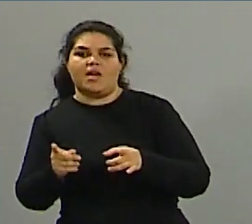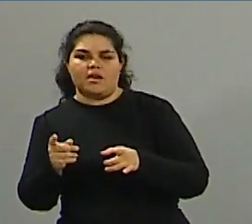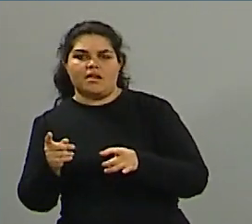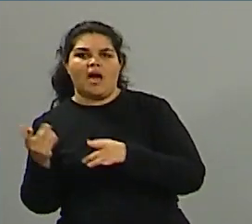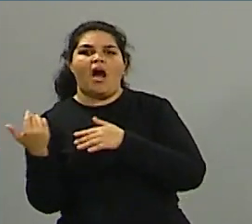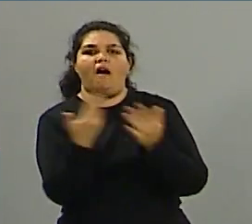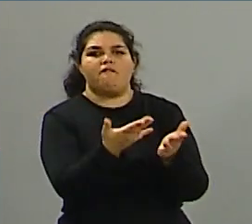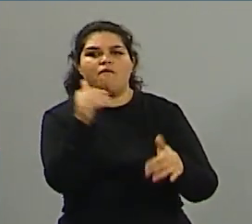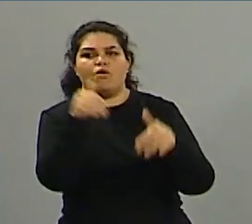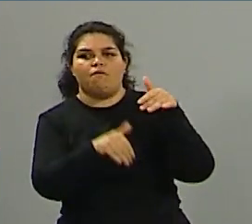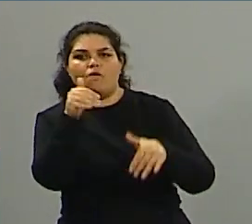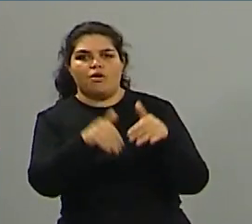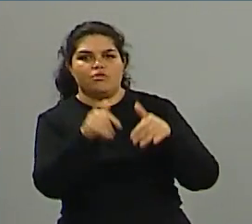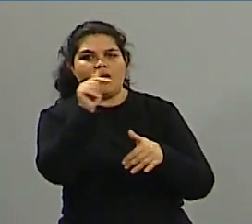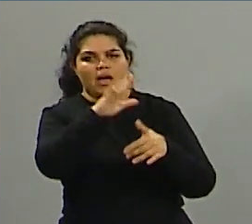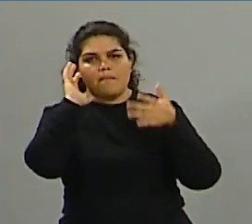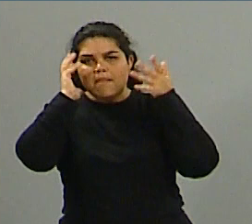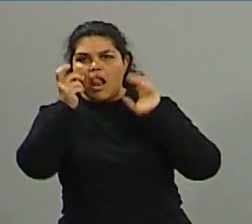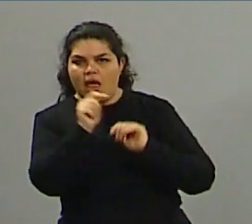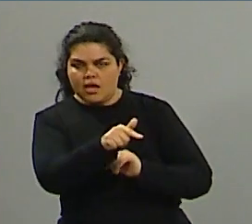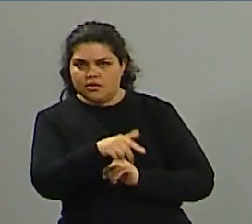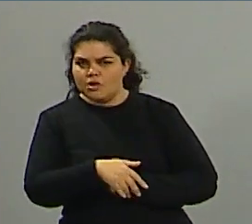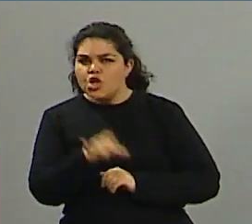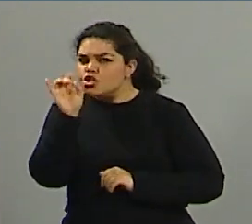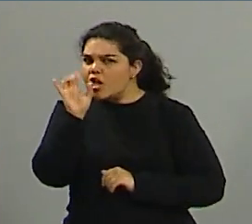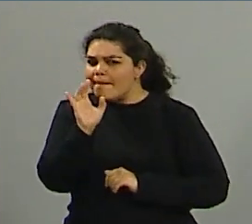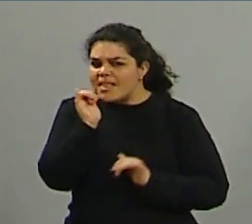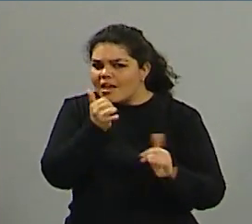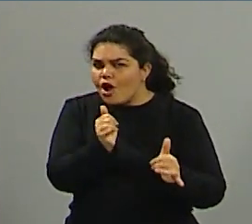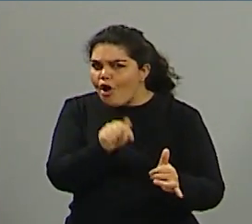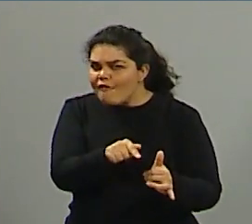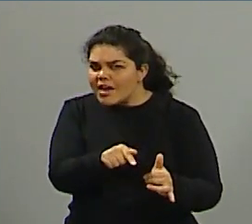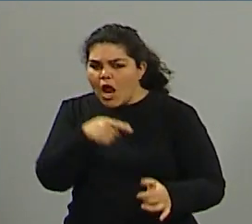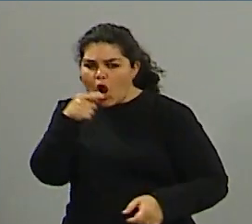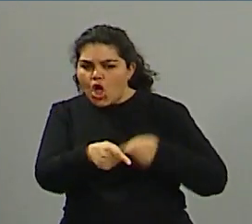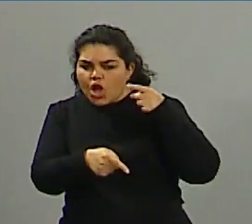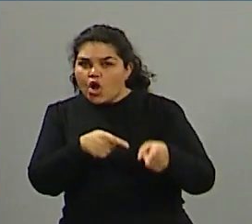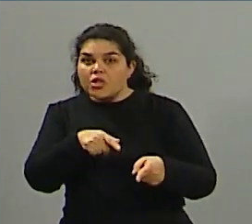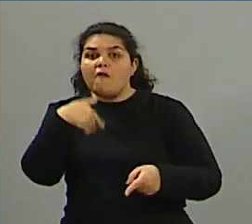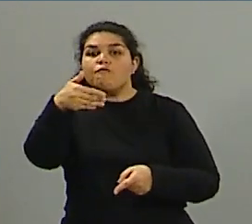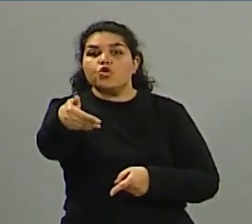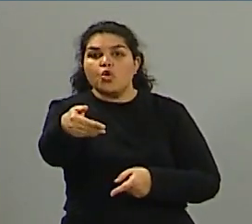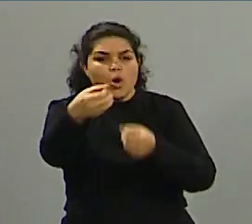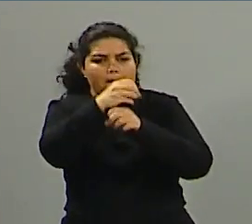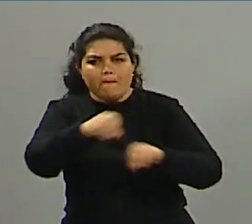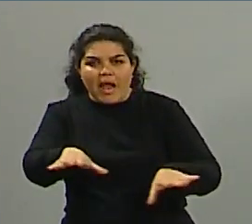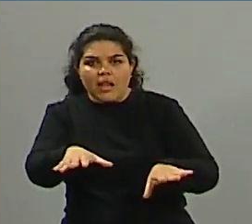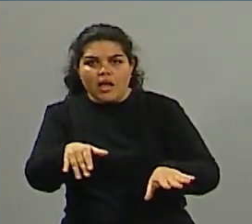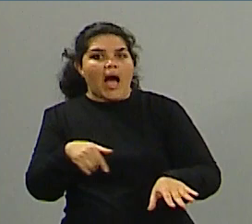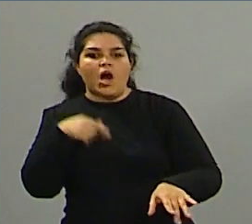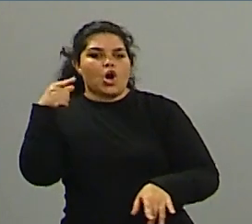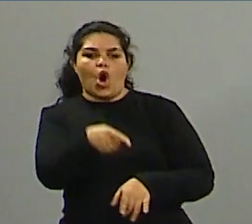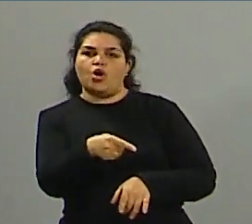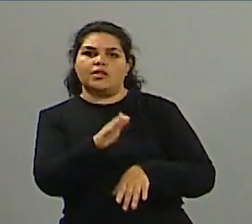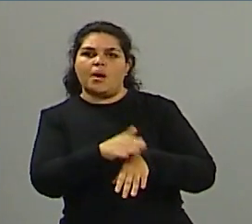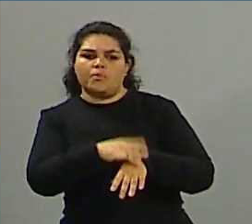salir bien, los culpables sean los jóvenes, ¿sí? claro. Entonces creo que el desafío que tenemos nosotros como adultos es ver qué nos están queriendo decir